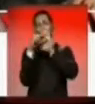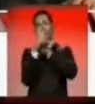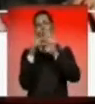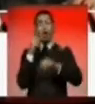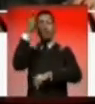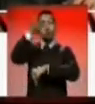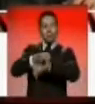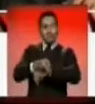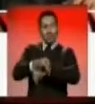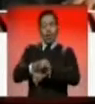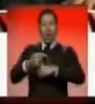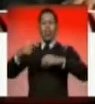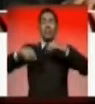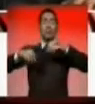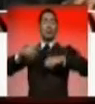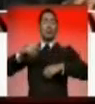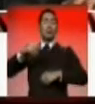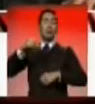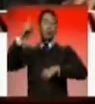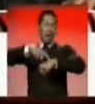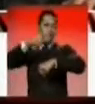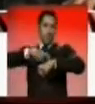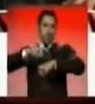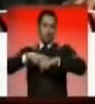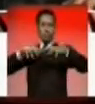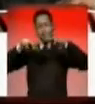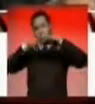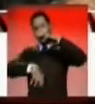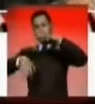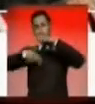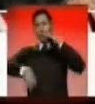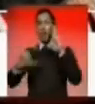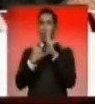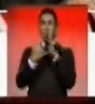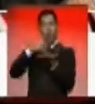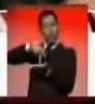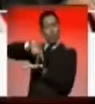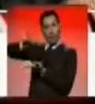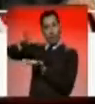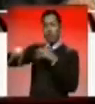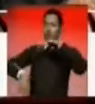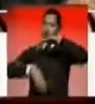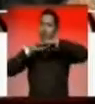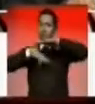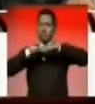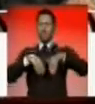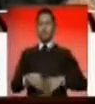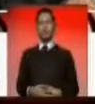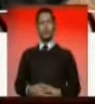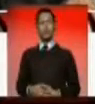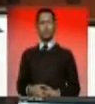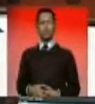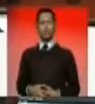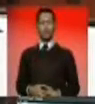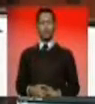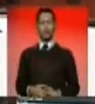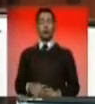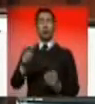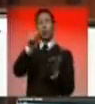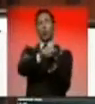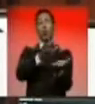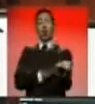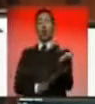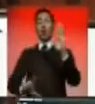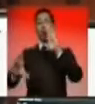la ampliación del plazo que tienen las mineras para el pago del impuesto sobre las ganancias extraordinarias. El proyecto de ley